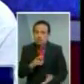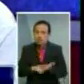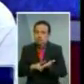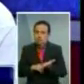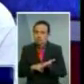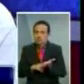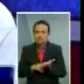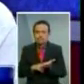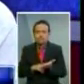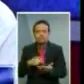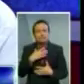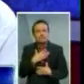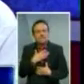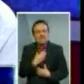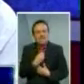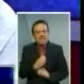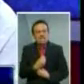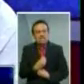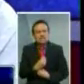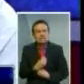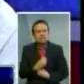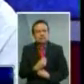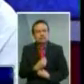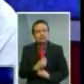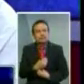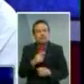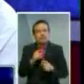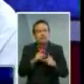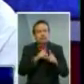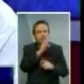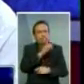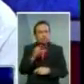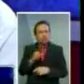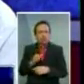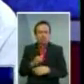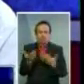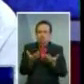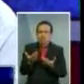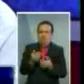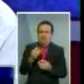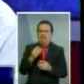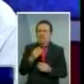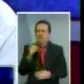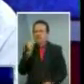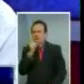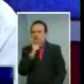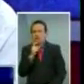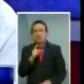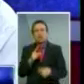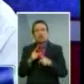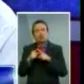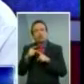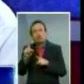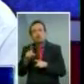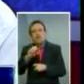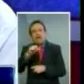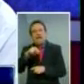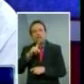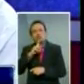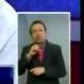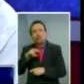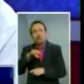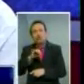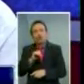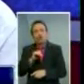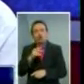forma, me interesa decirlo, que también llama la atención las reacciones. Porque cuando Antonio Horvath renuncia al